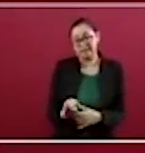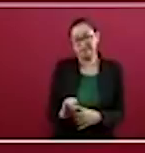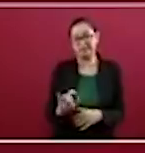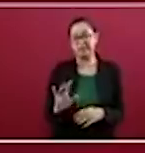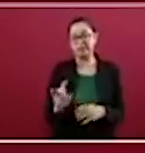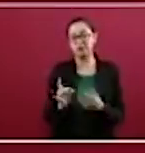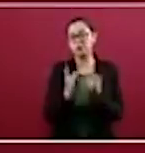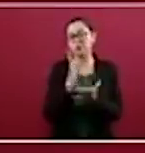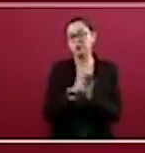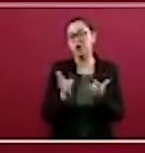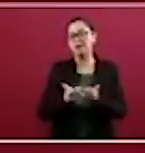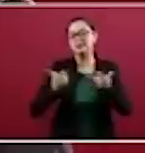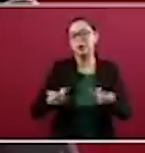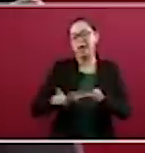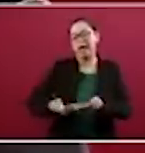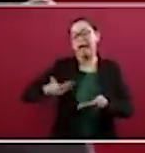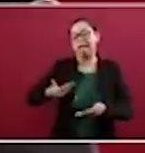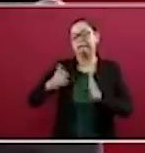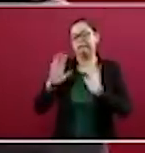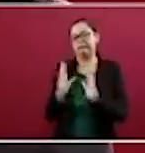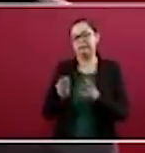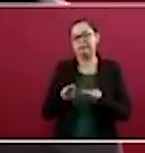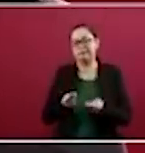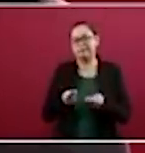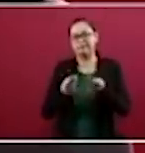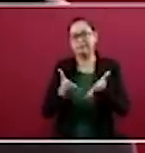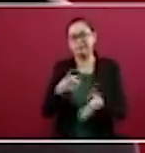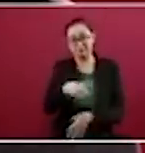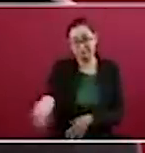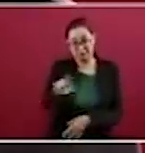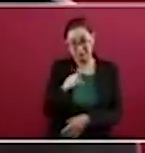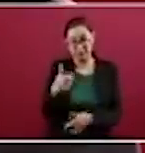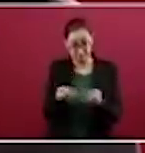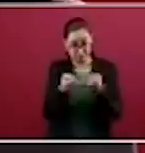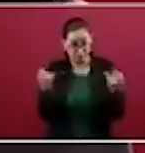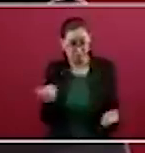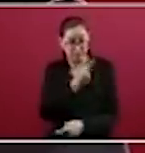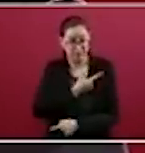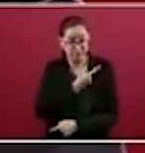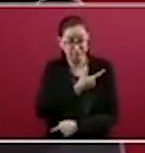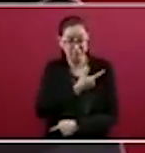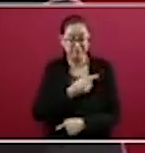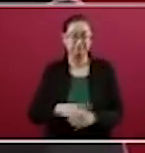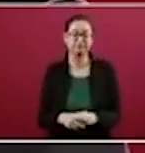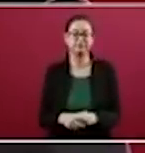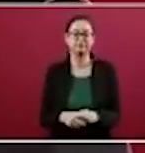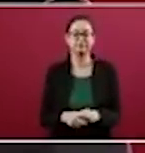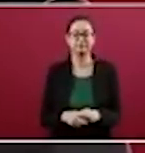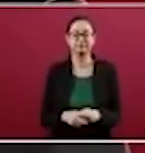como antecedente para los que les gusta la historia y sobre todo